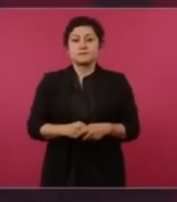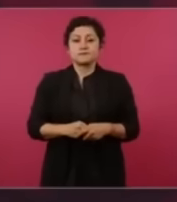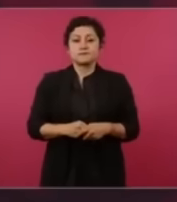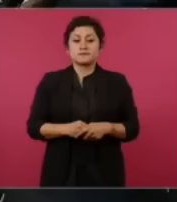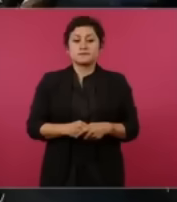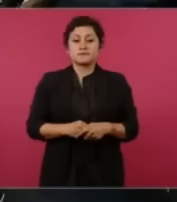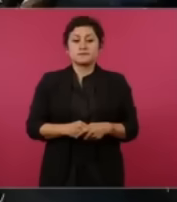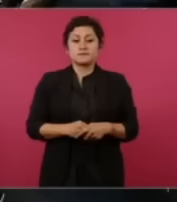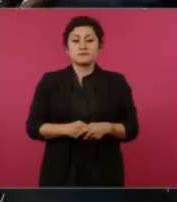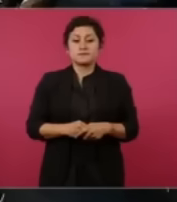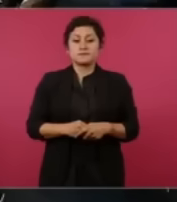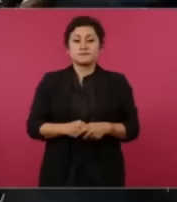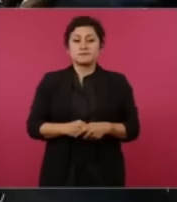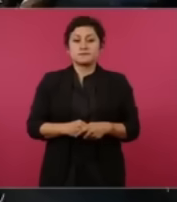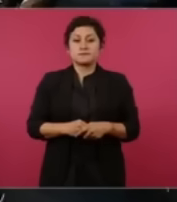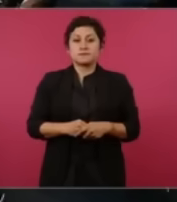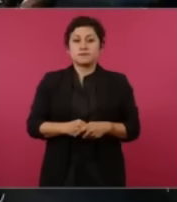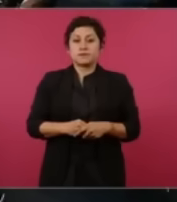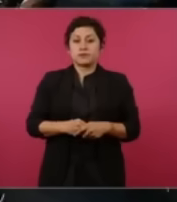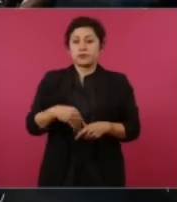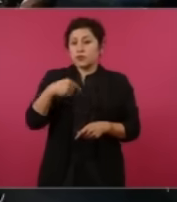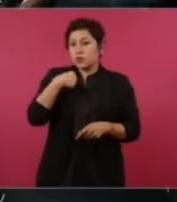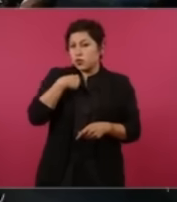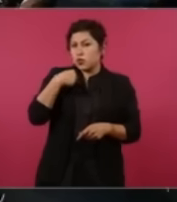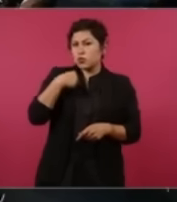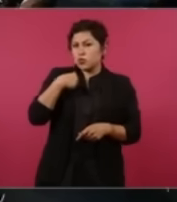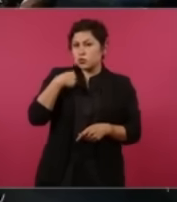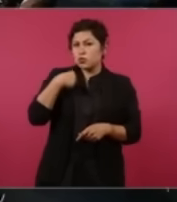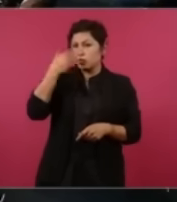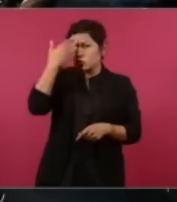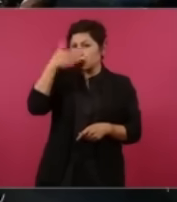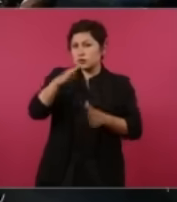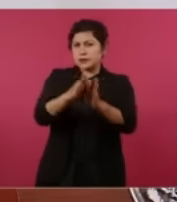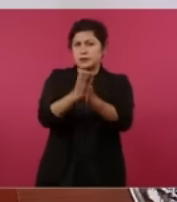Yo lo reproduzco en un libro.